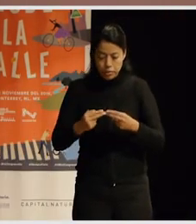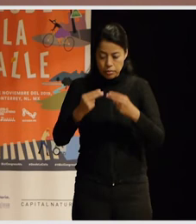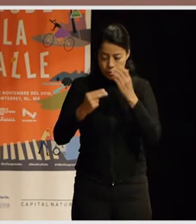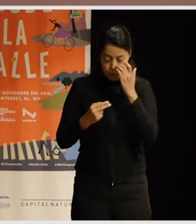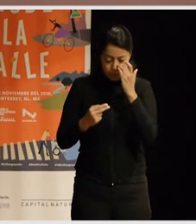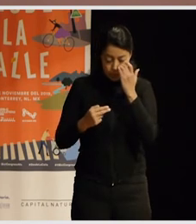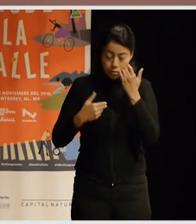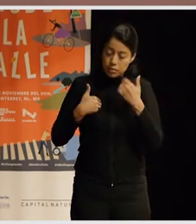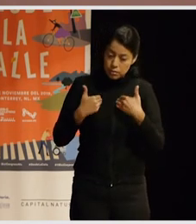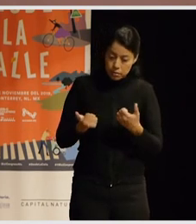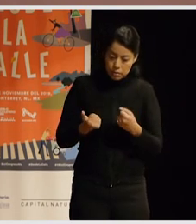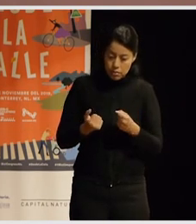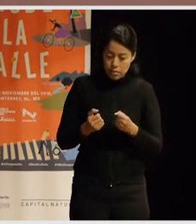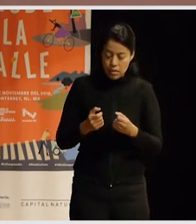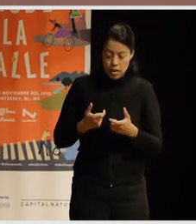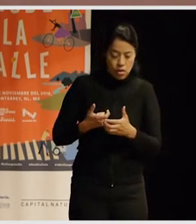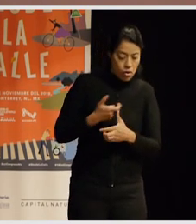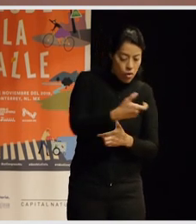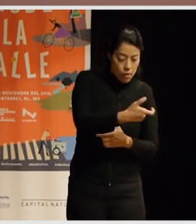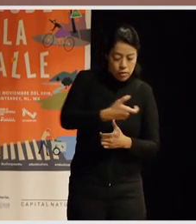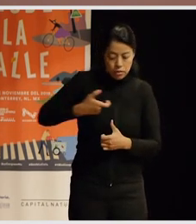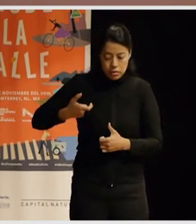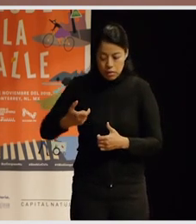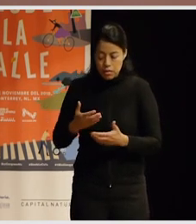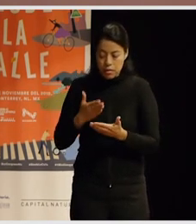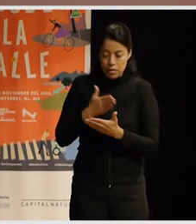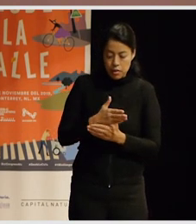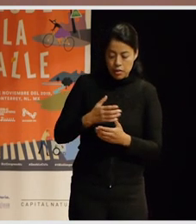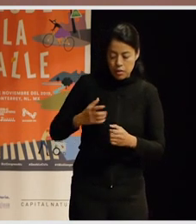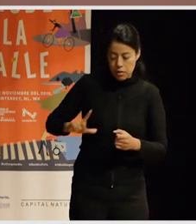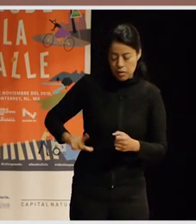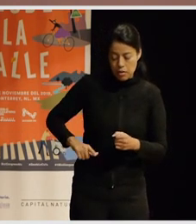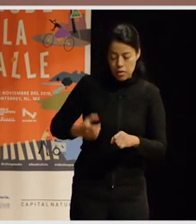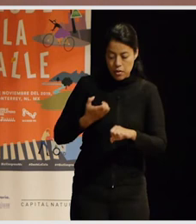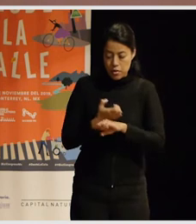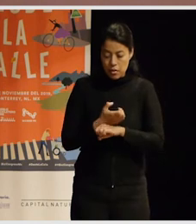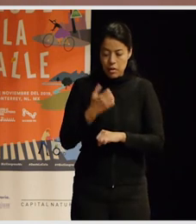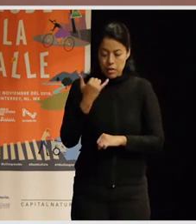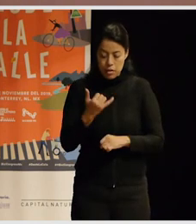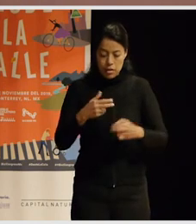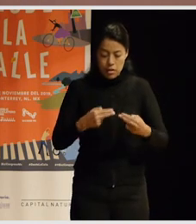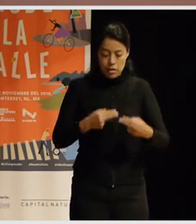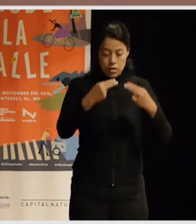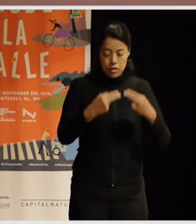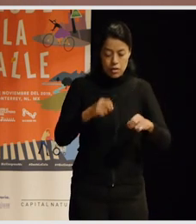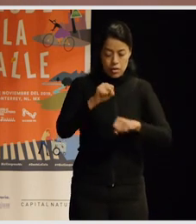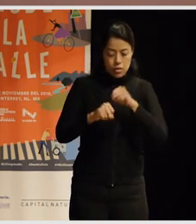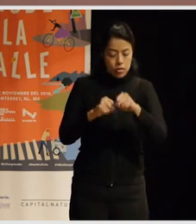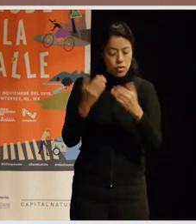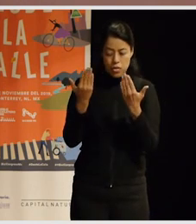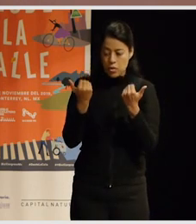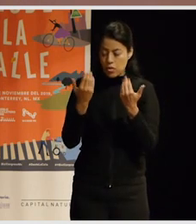no hay hay que entender esto no hay una transferencia monetaria entre el gobierno del estado y el operador o sea no hay recursos